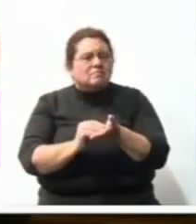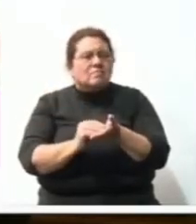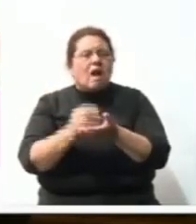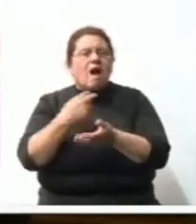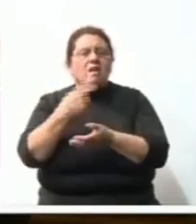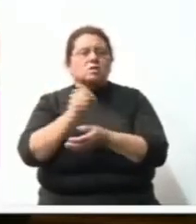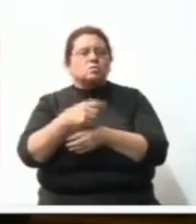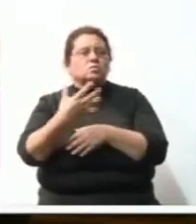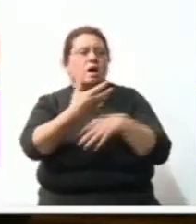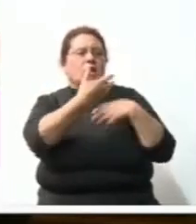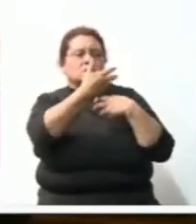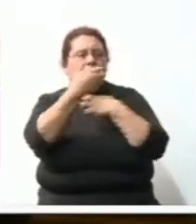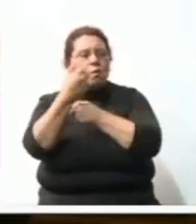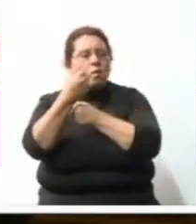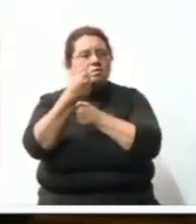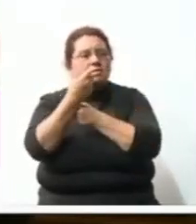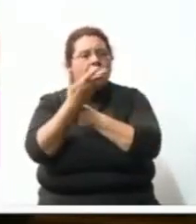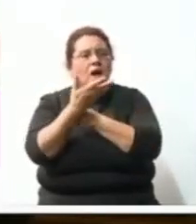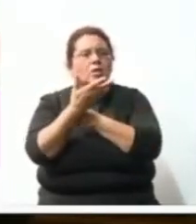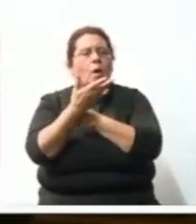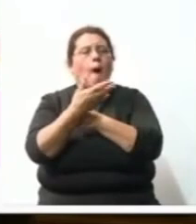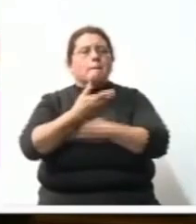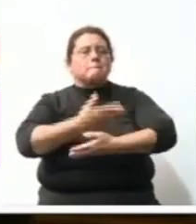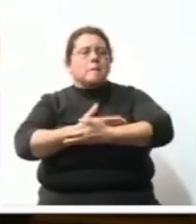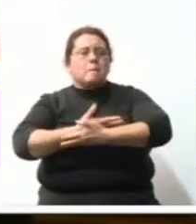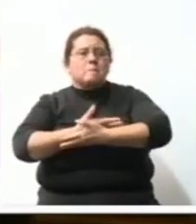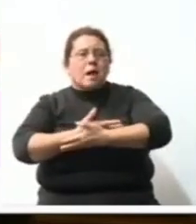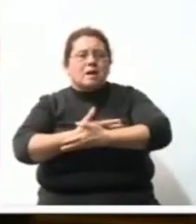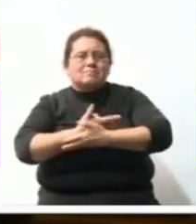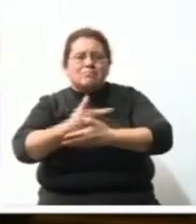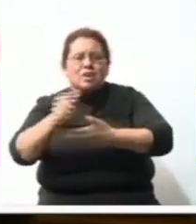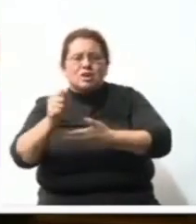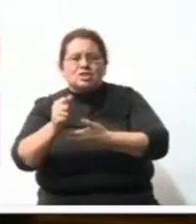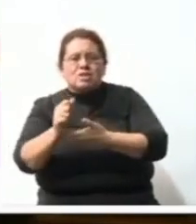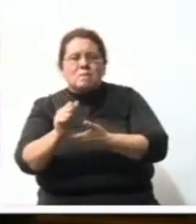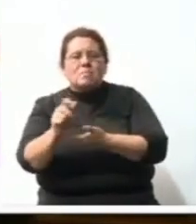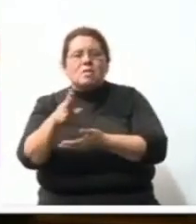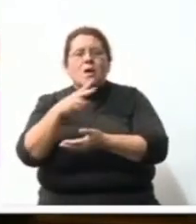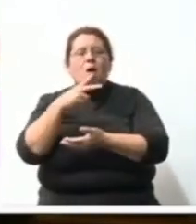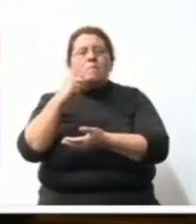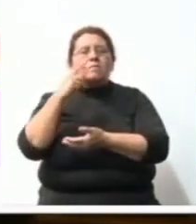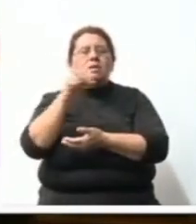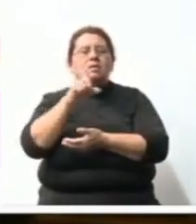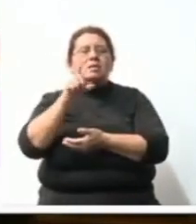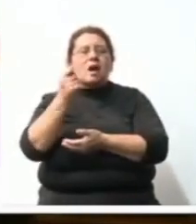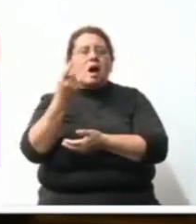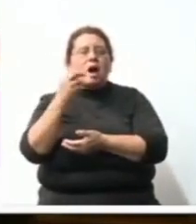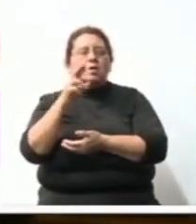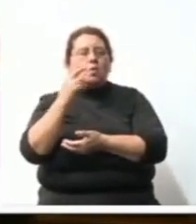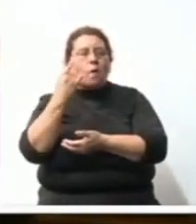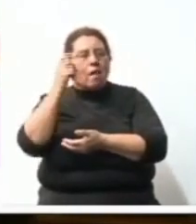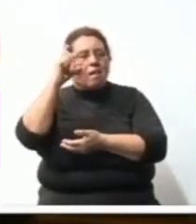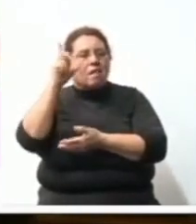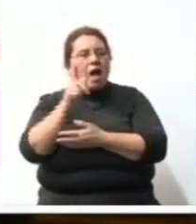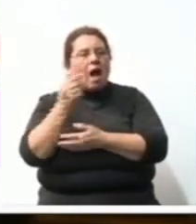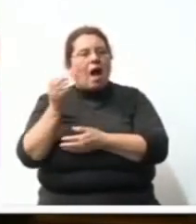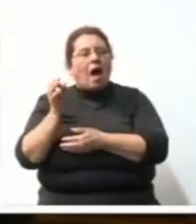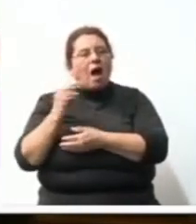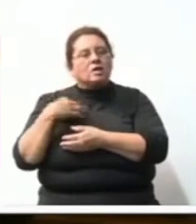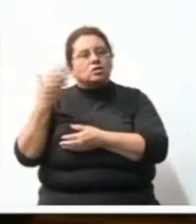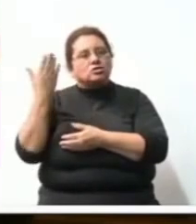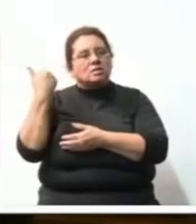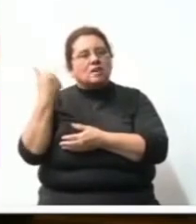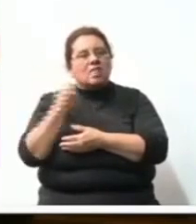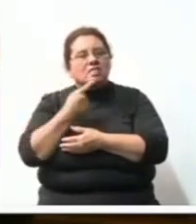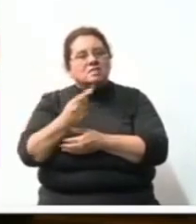alguien como villarruel que directamente en el año 2020 decía se atrevía a decir queve onafini